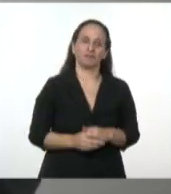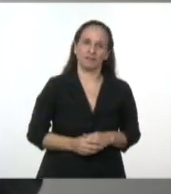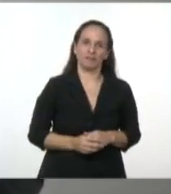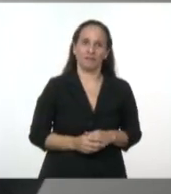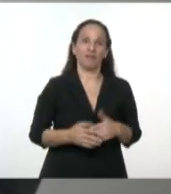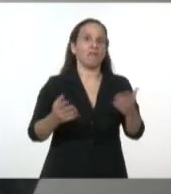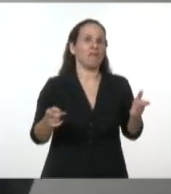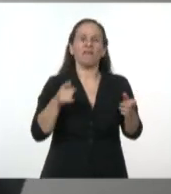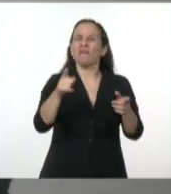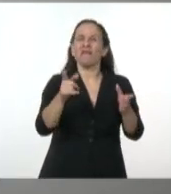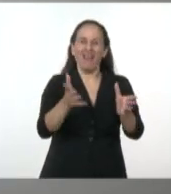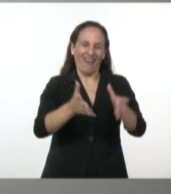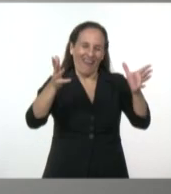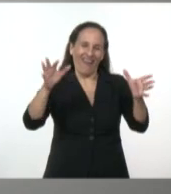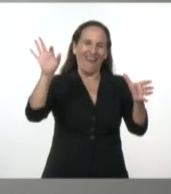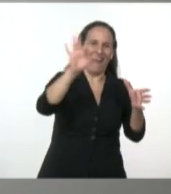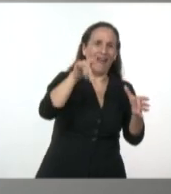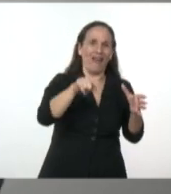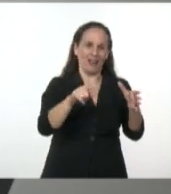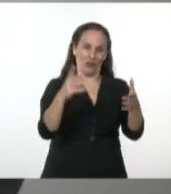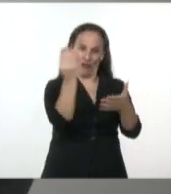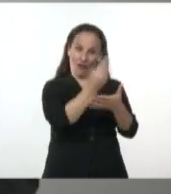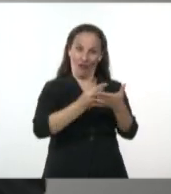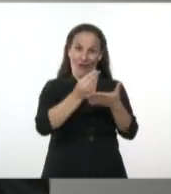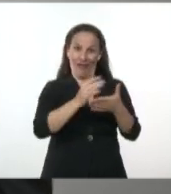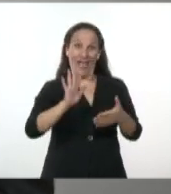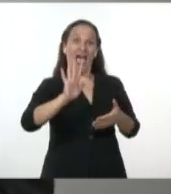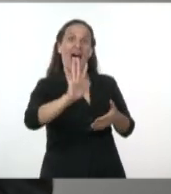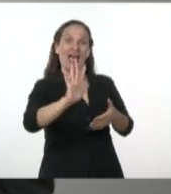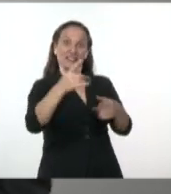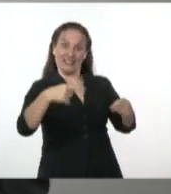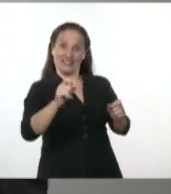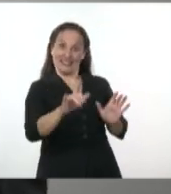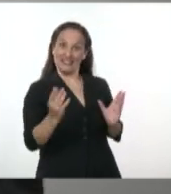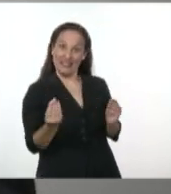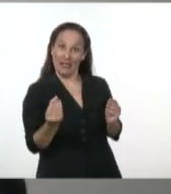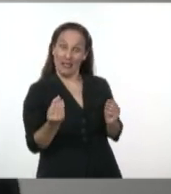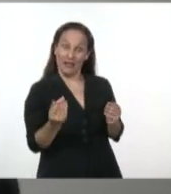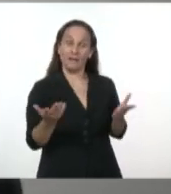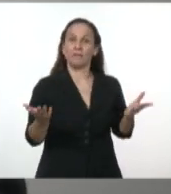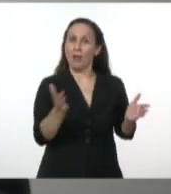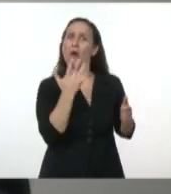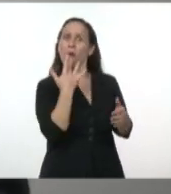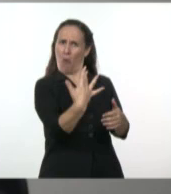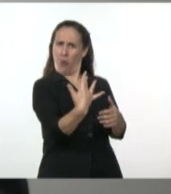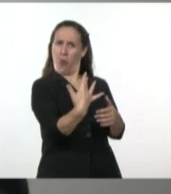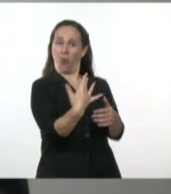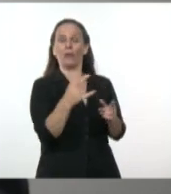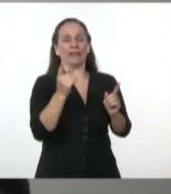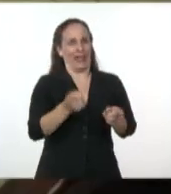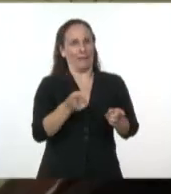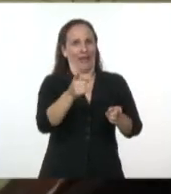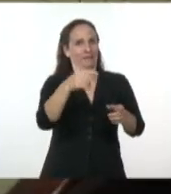Estas son las bases fundamentales que tiene que tener un producto, que es, además de lo estético, la